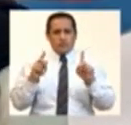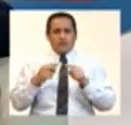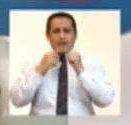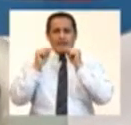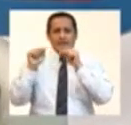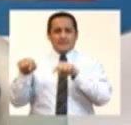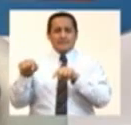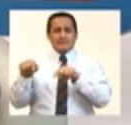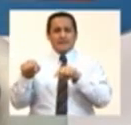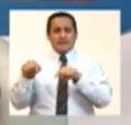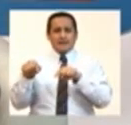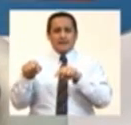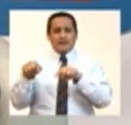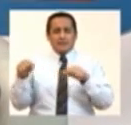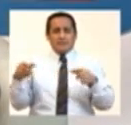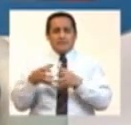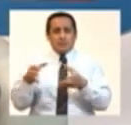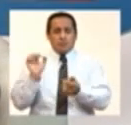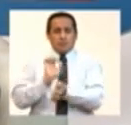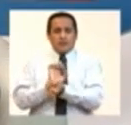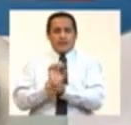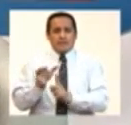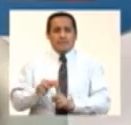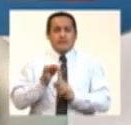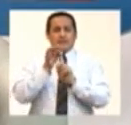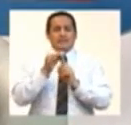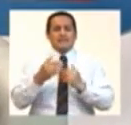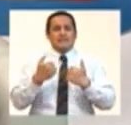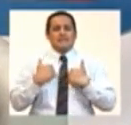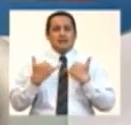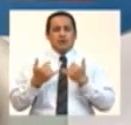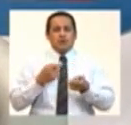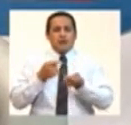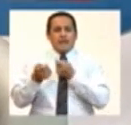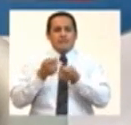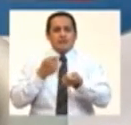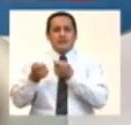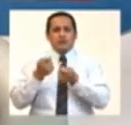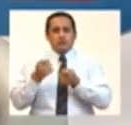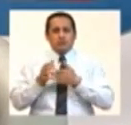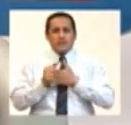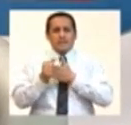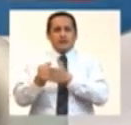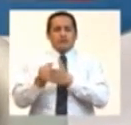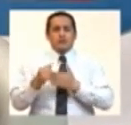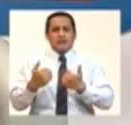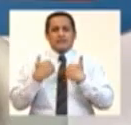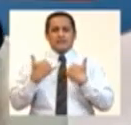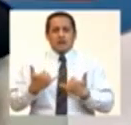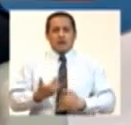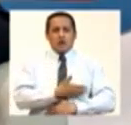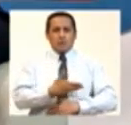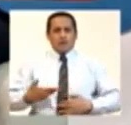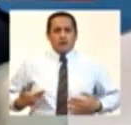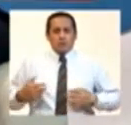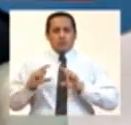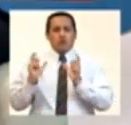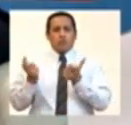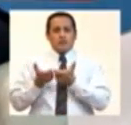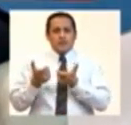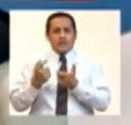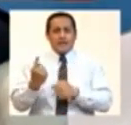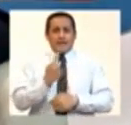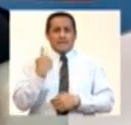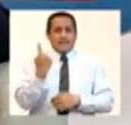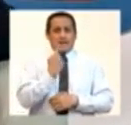no. Este penal especial tiene una administración y una dirección que está gobernado por un